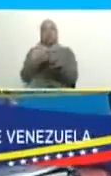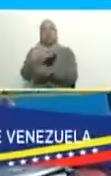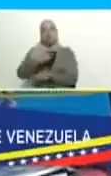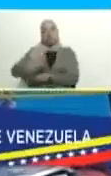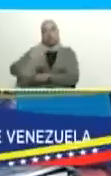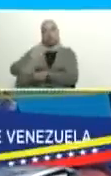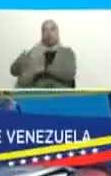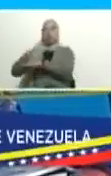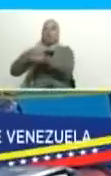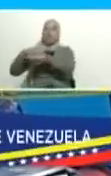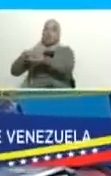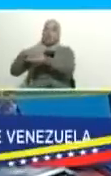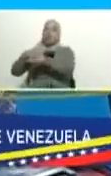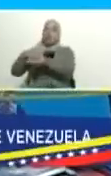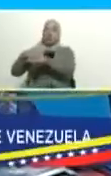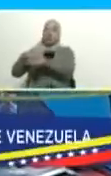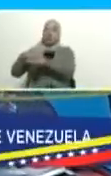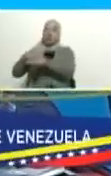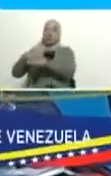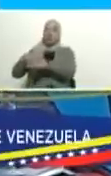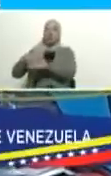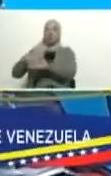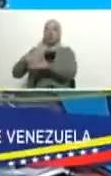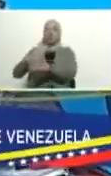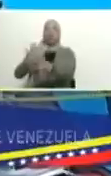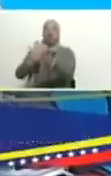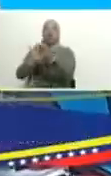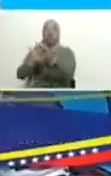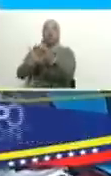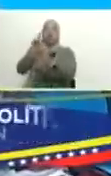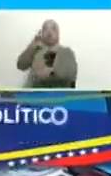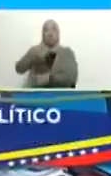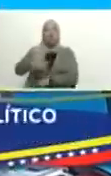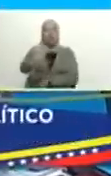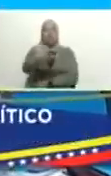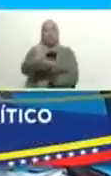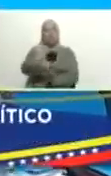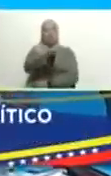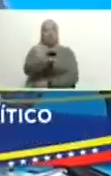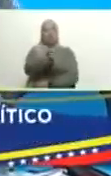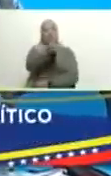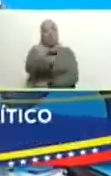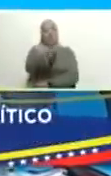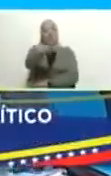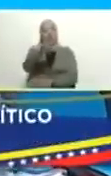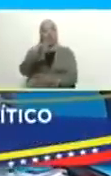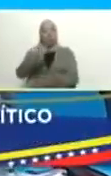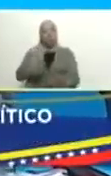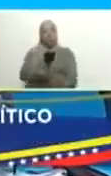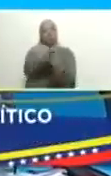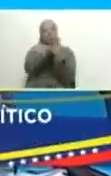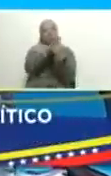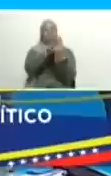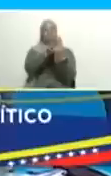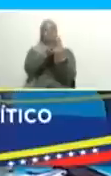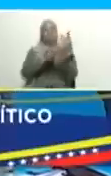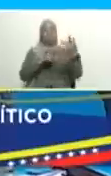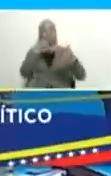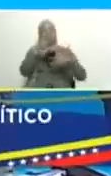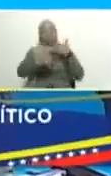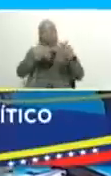sectoriales, ministros y ministras, que el contacto directo con el pueblo, que la direccionalidad que da el pueblo a la gestión, es